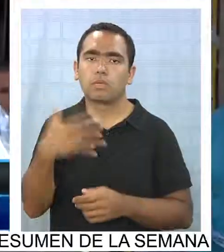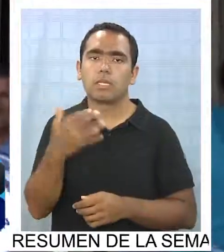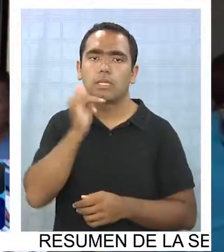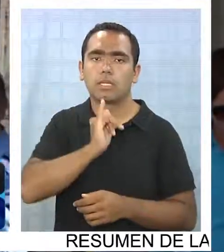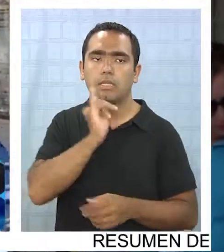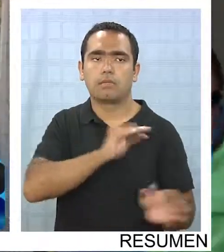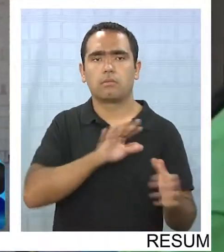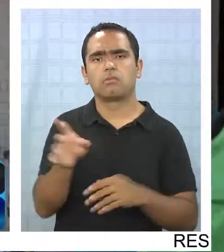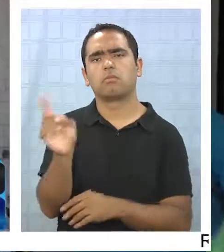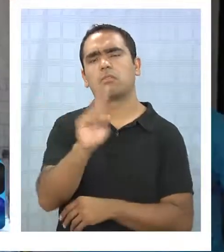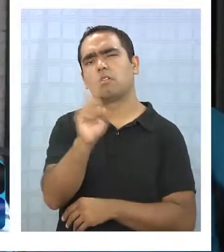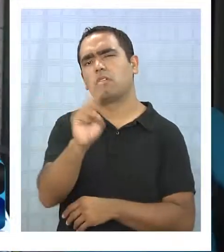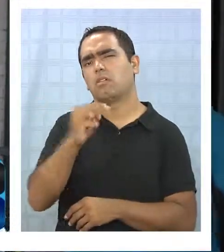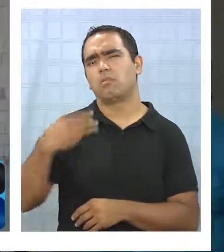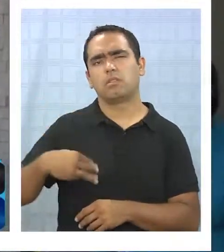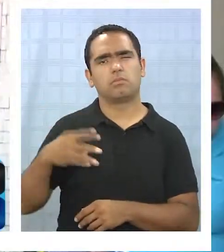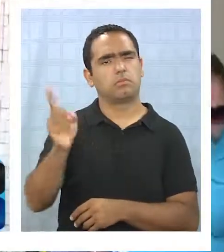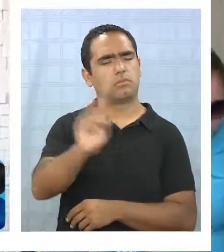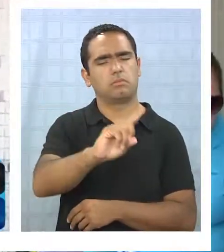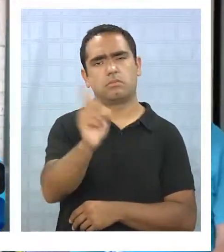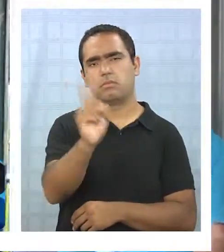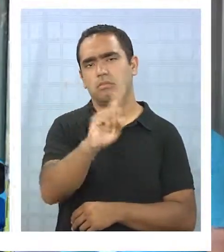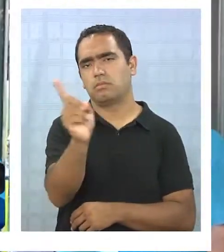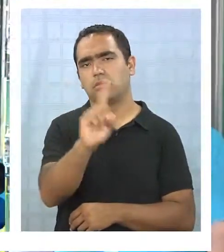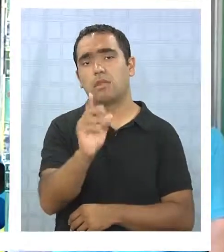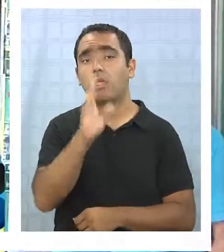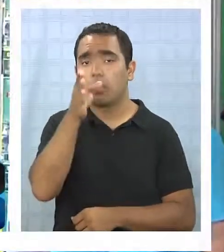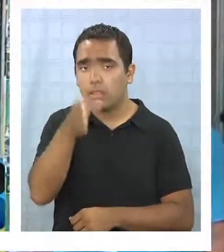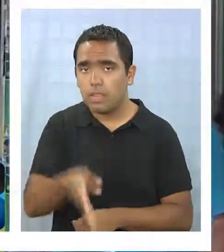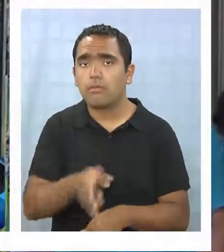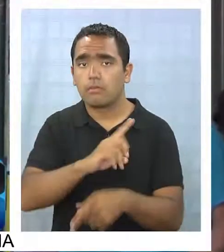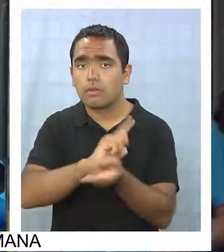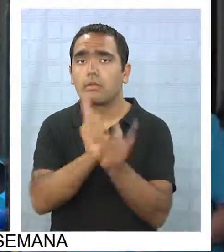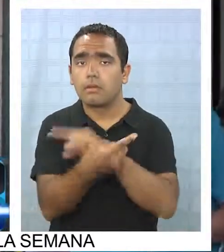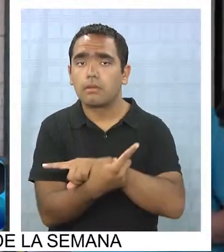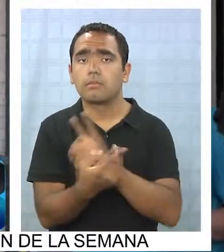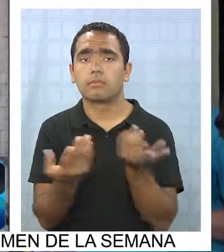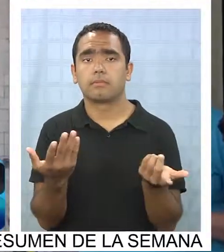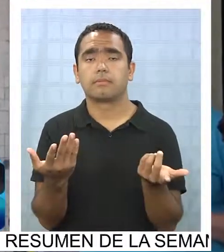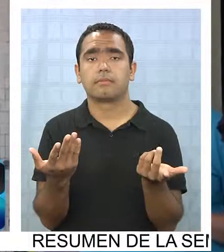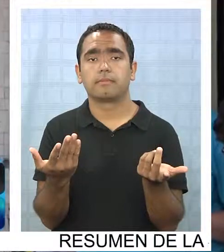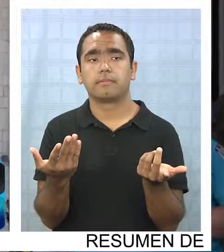Iquique. De ninguna manera hay una municipalidad, debería cambiar.